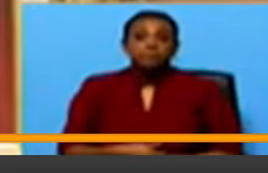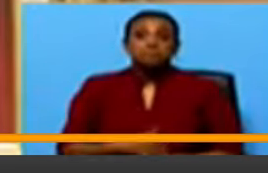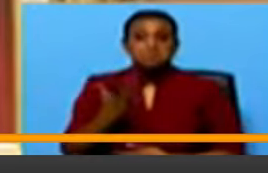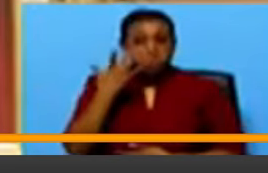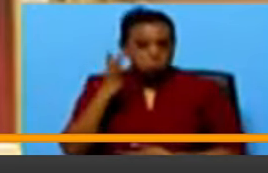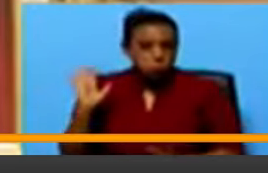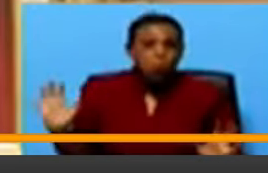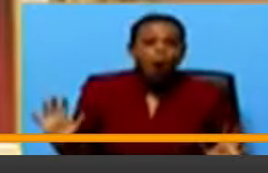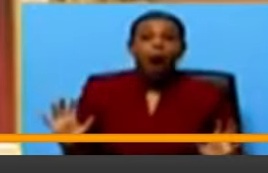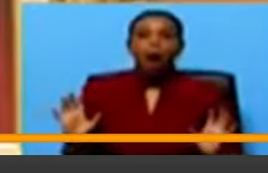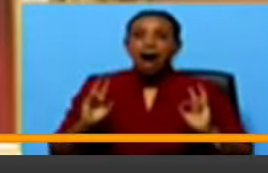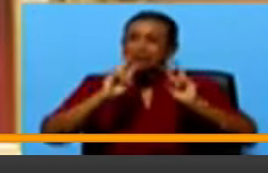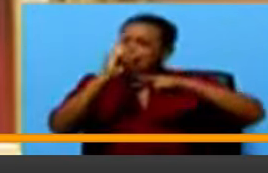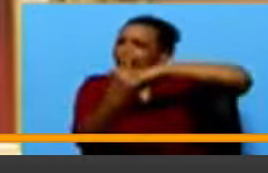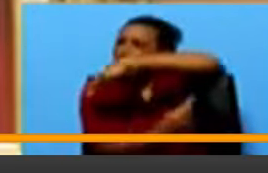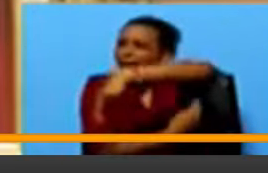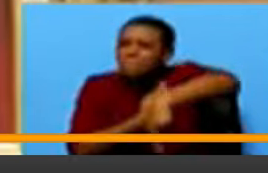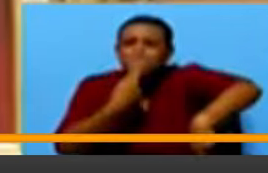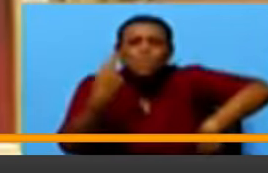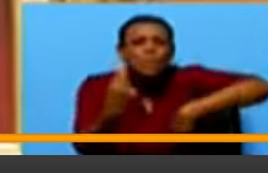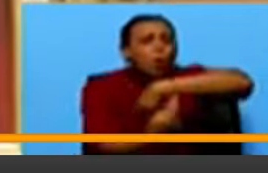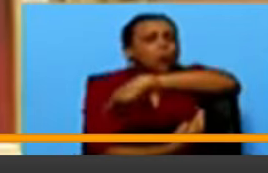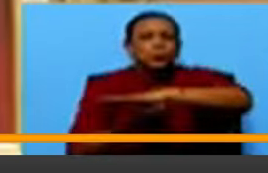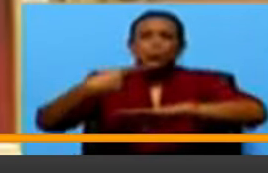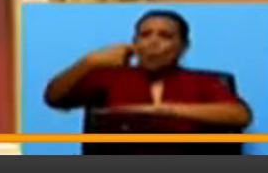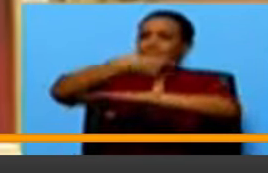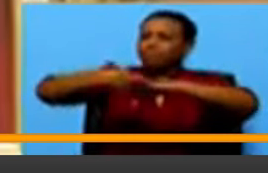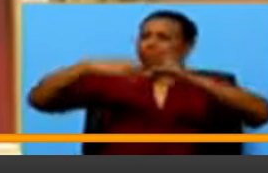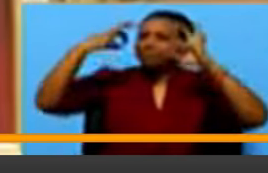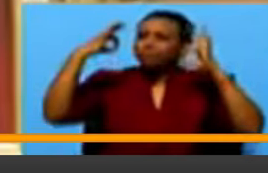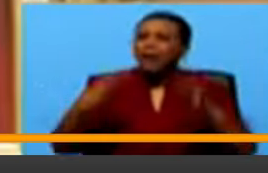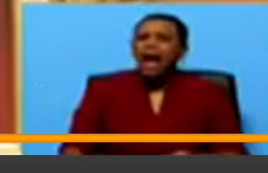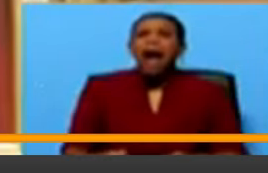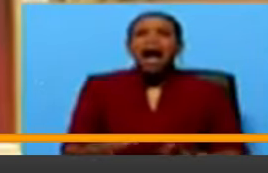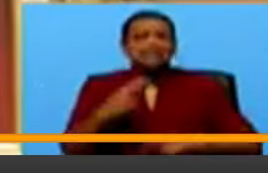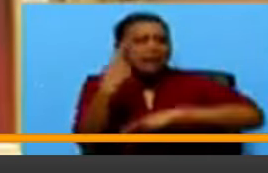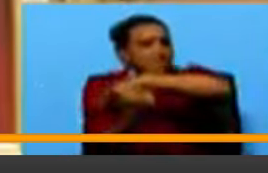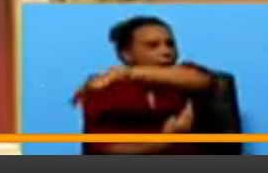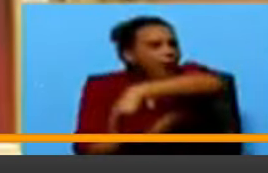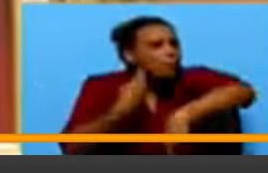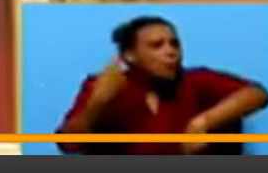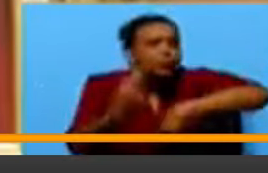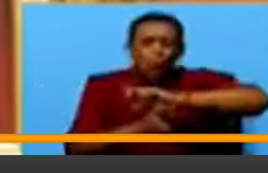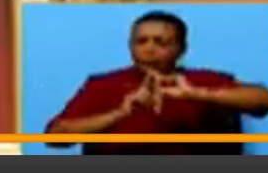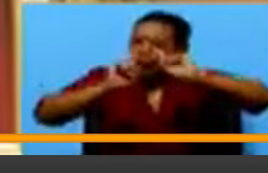para hacer una revolución, para tomar el poder político y hacer una revolución.